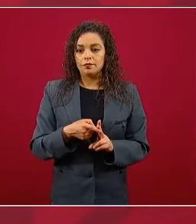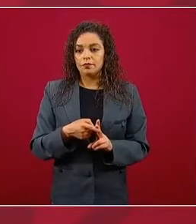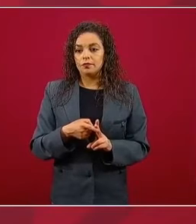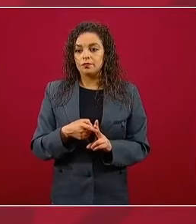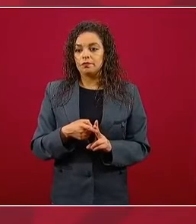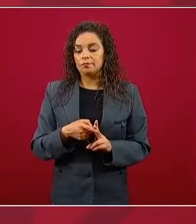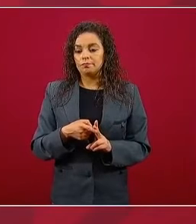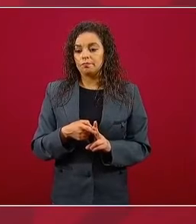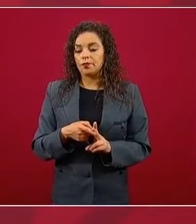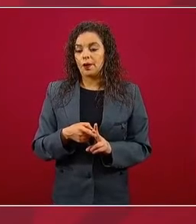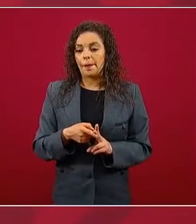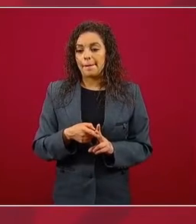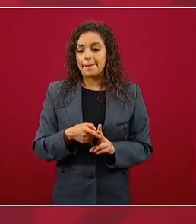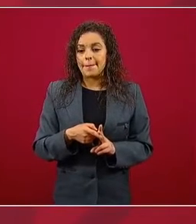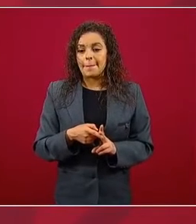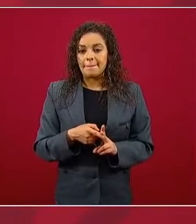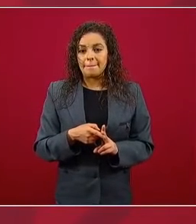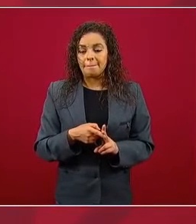lo que